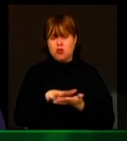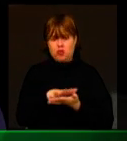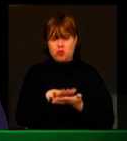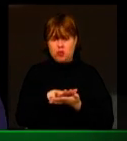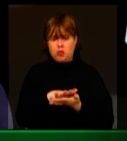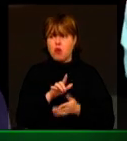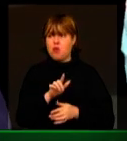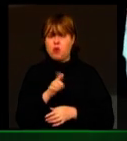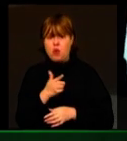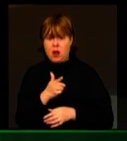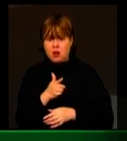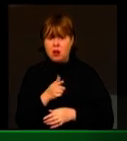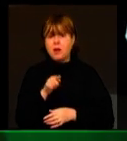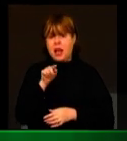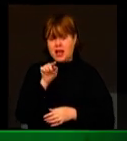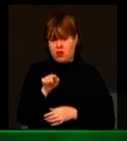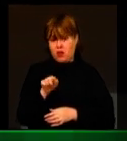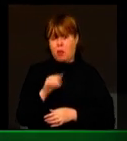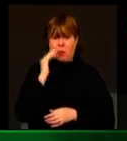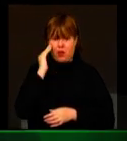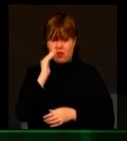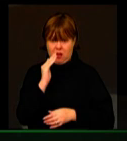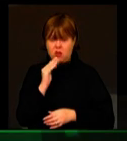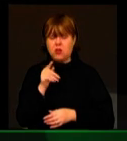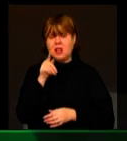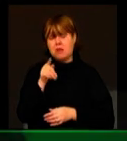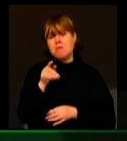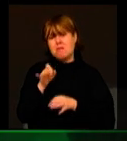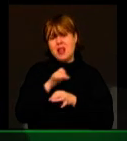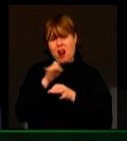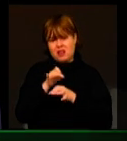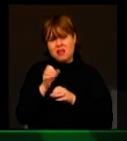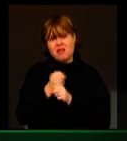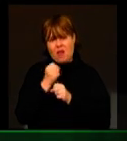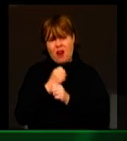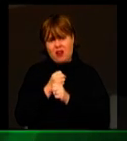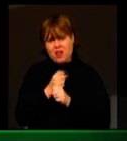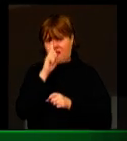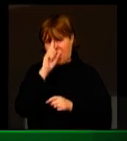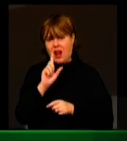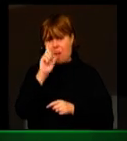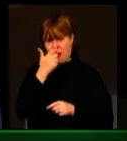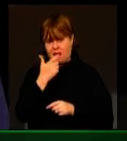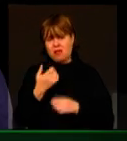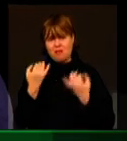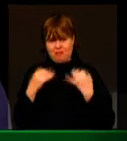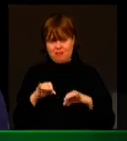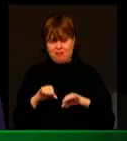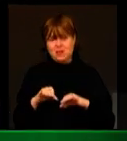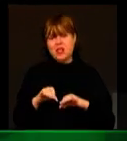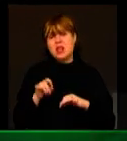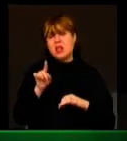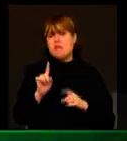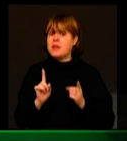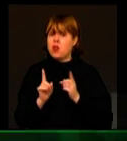situación no acontece. Tras ellos tenemos que ir para convencerlos de que trabajar y accionar de otra manera es lo que corresponde, y de